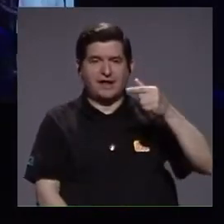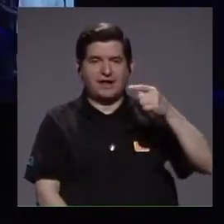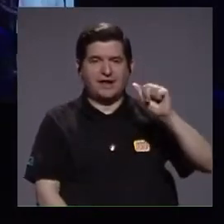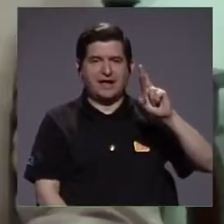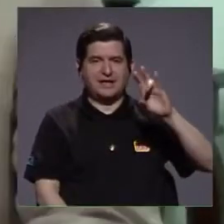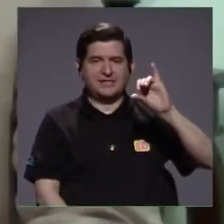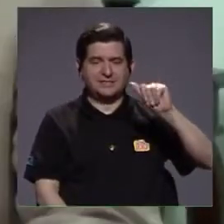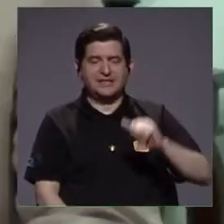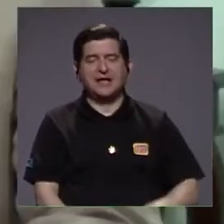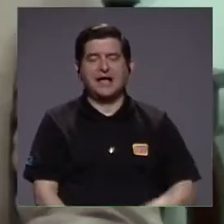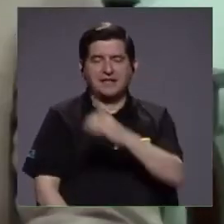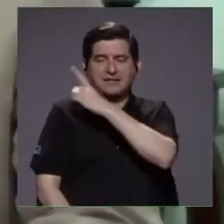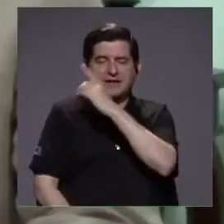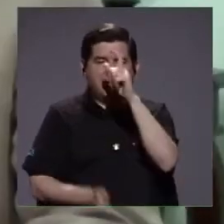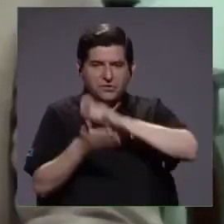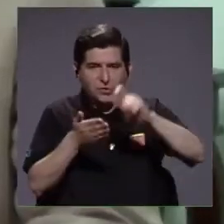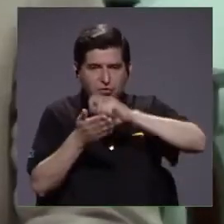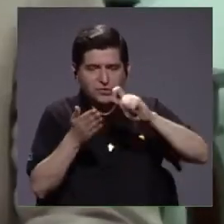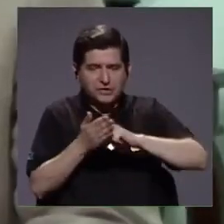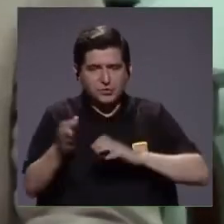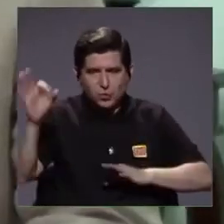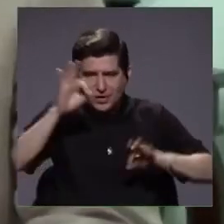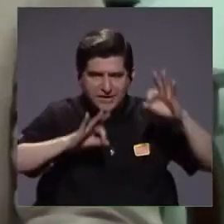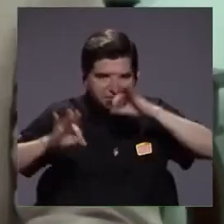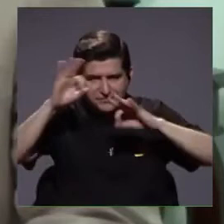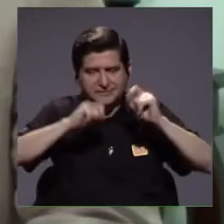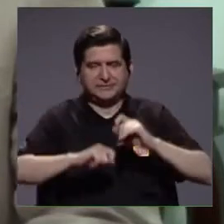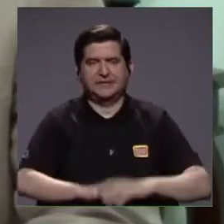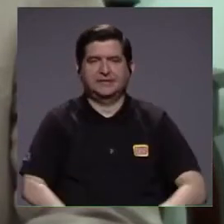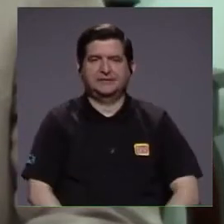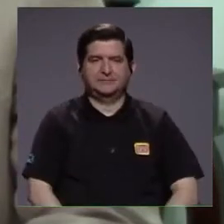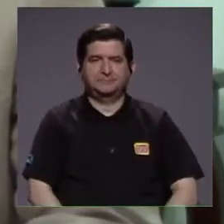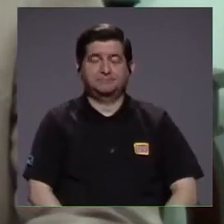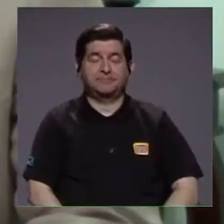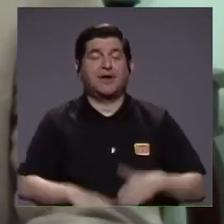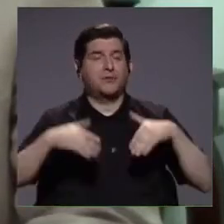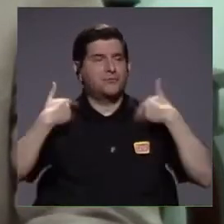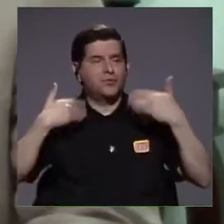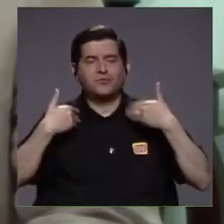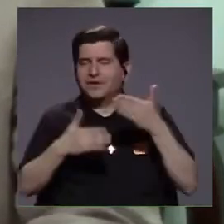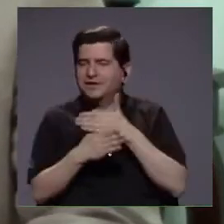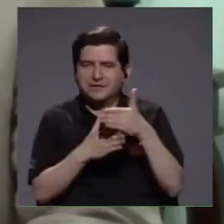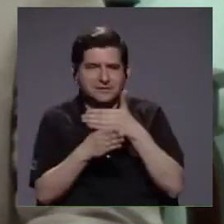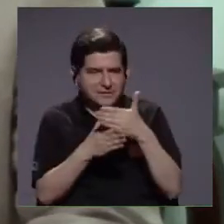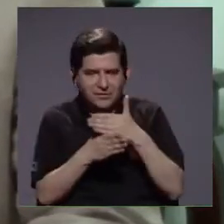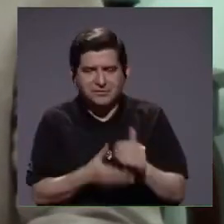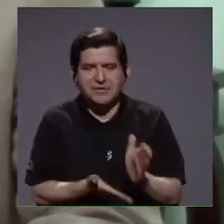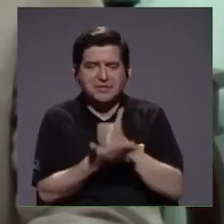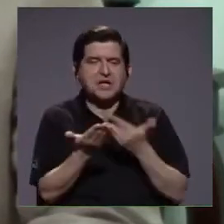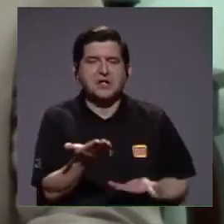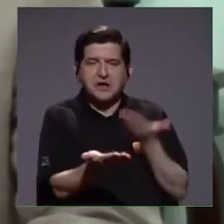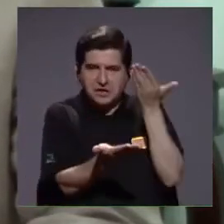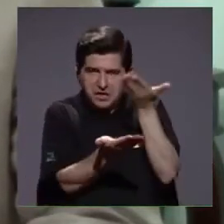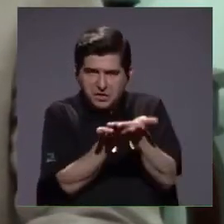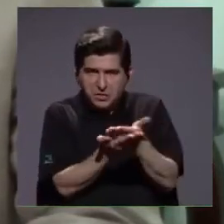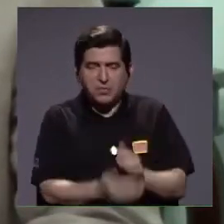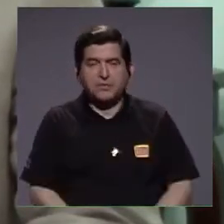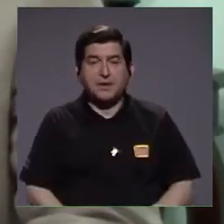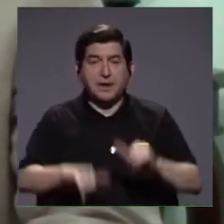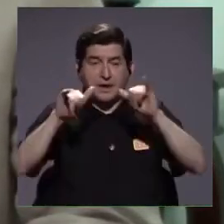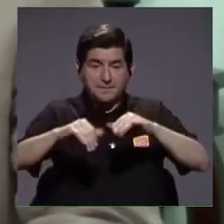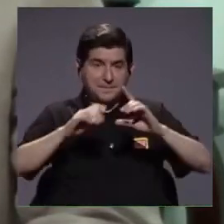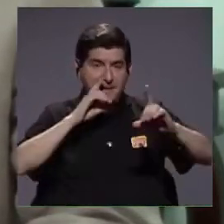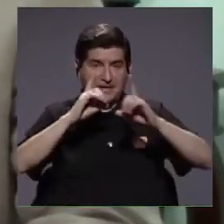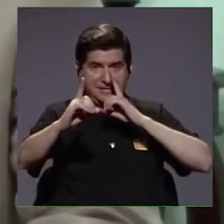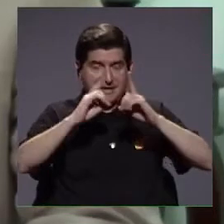Ralph García, director de la Escuela de Física. Y pues feliz de estar acá para compartirles algunas de las propuestas. Bueno, vamos